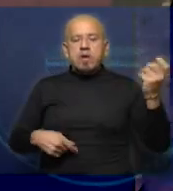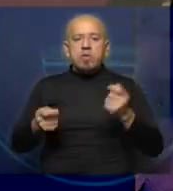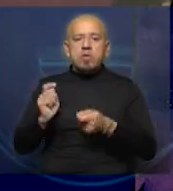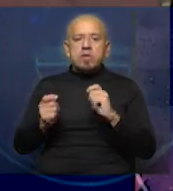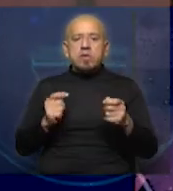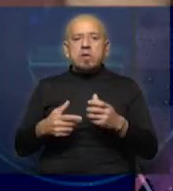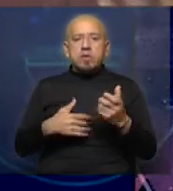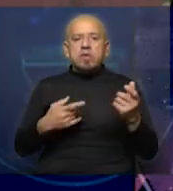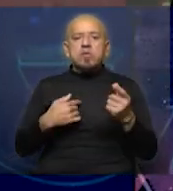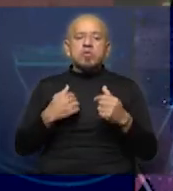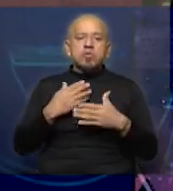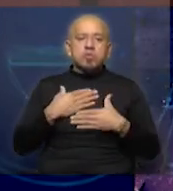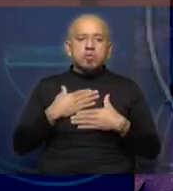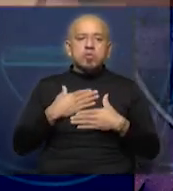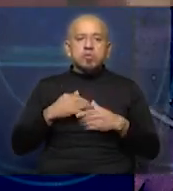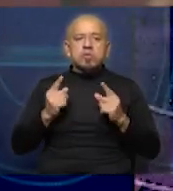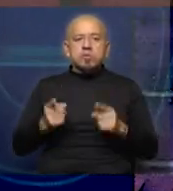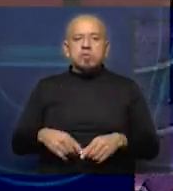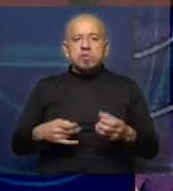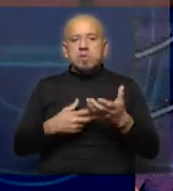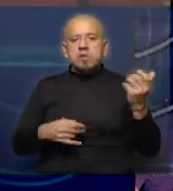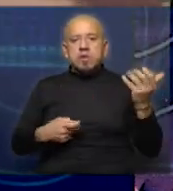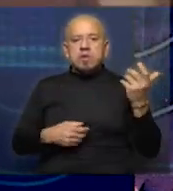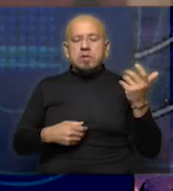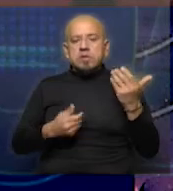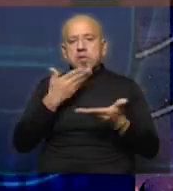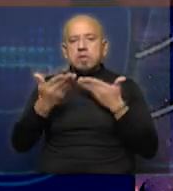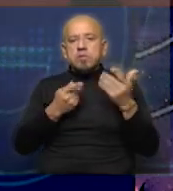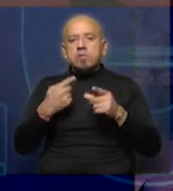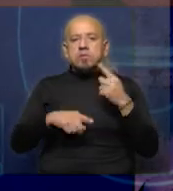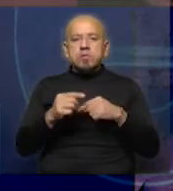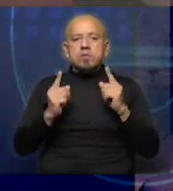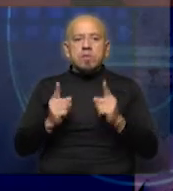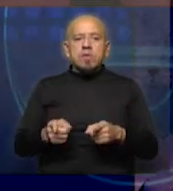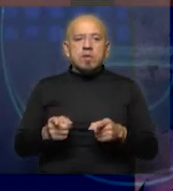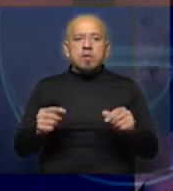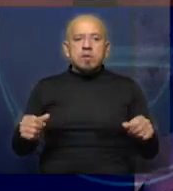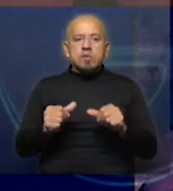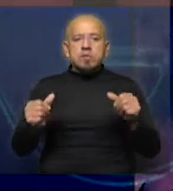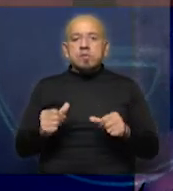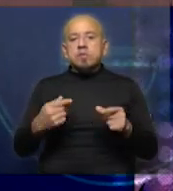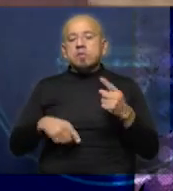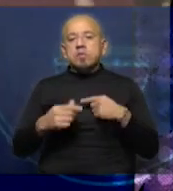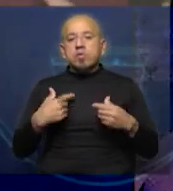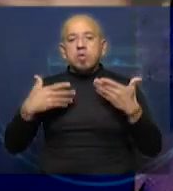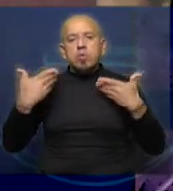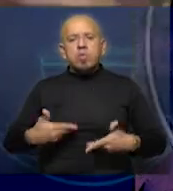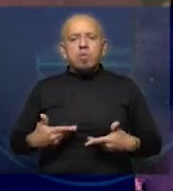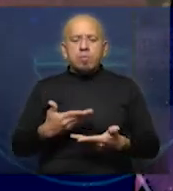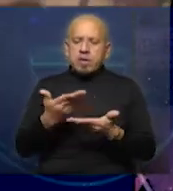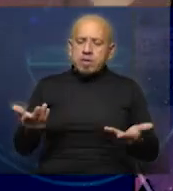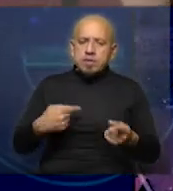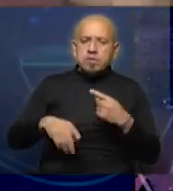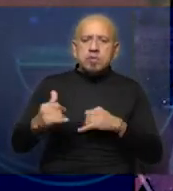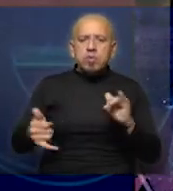guitarra y Nosotros también estamos tocando guitarra cantando percusión pero también tratando de estar bastante disponibles corporalmente para para los